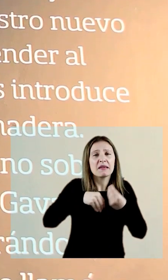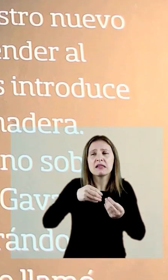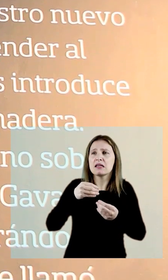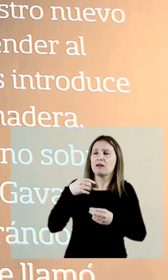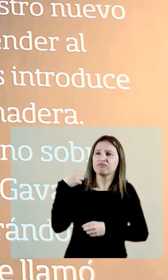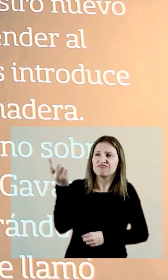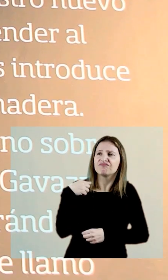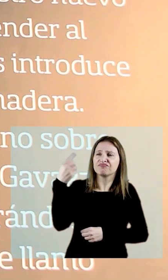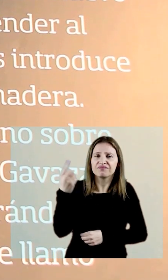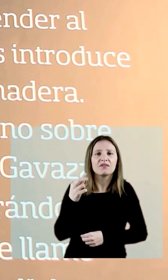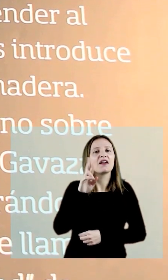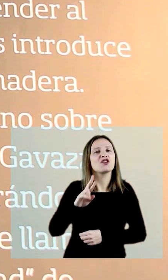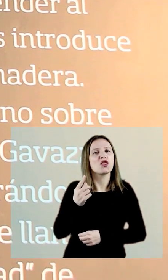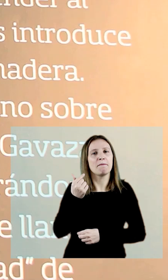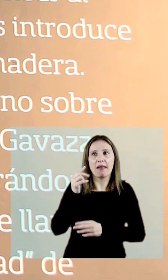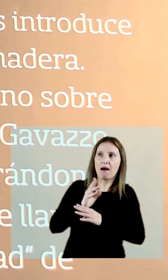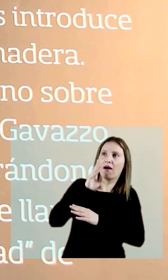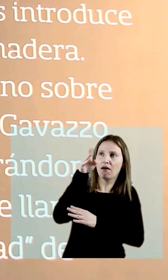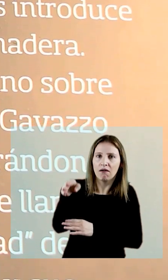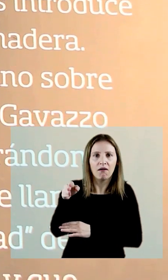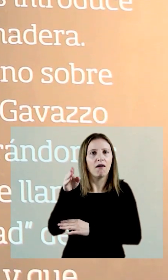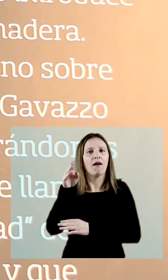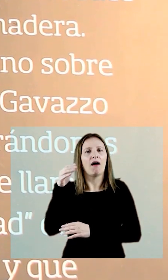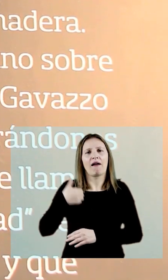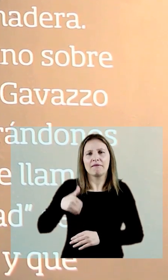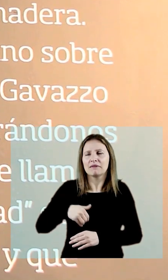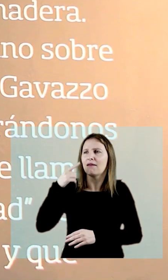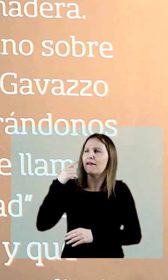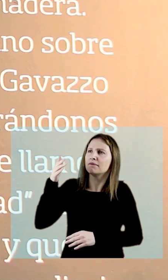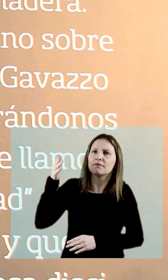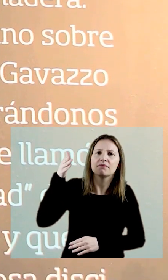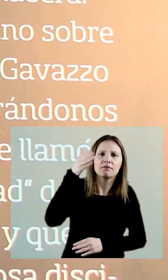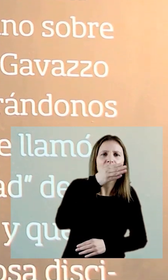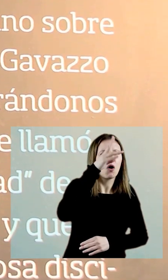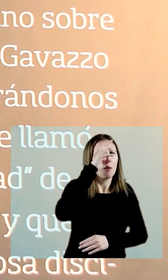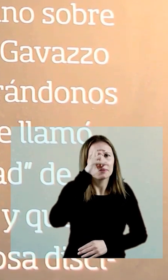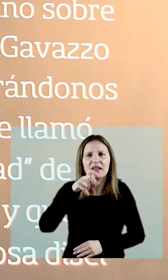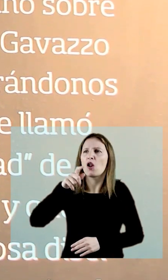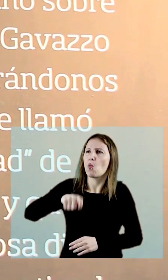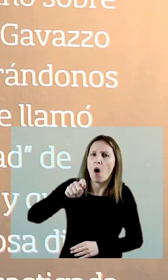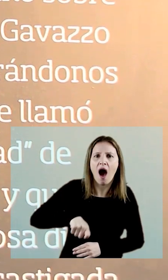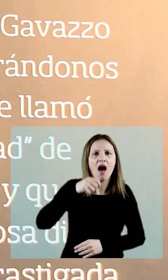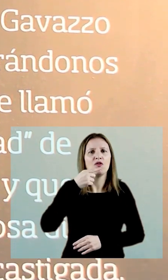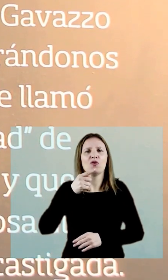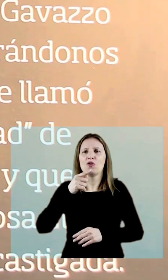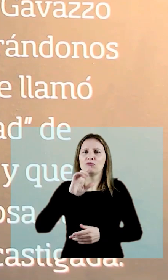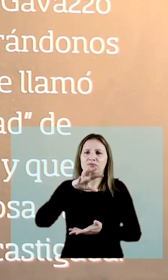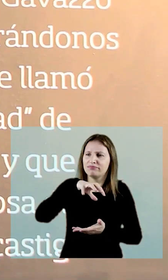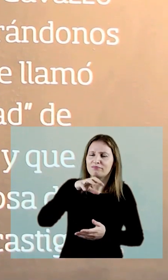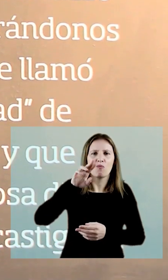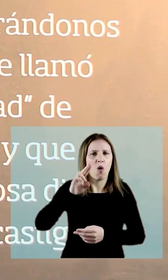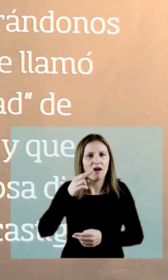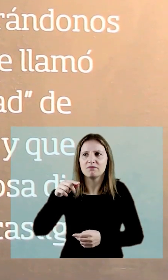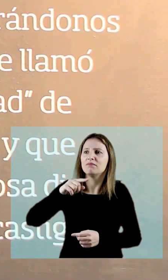la Plata para empezar el recorrido de morgues, hospitales, juzgados, buscando a sus familiares